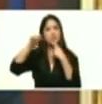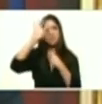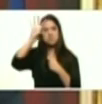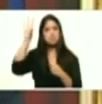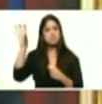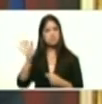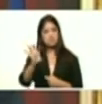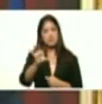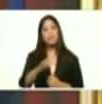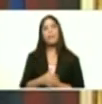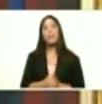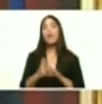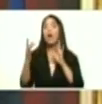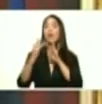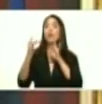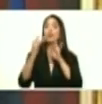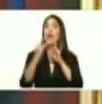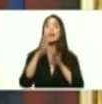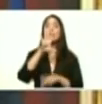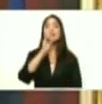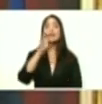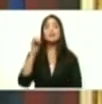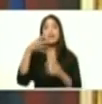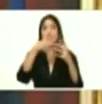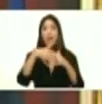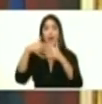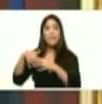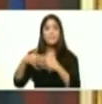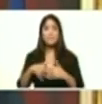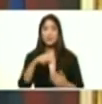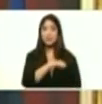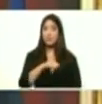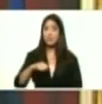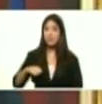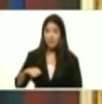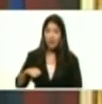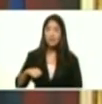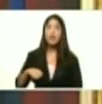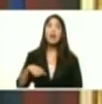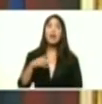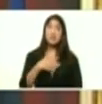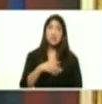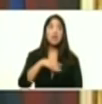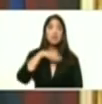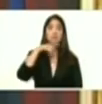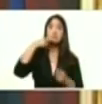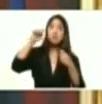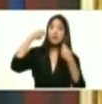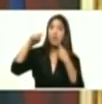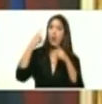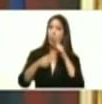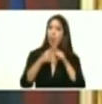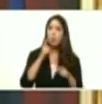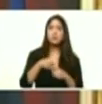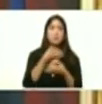Bueno, hemos articulado con más de 500 empresas privadas con capacidad exportadora de calidad y nos